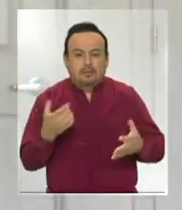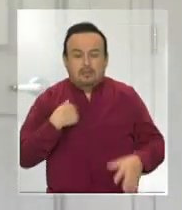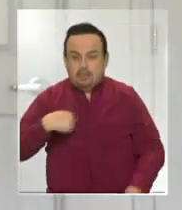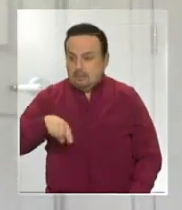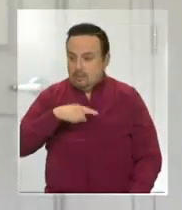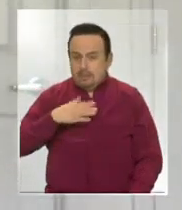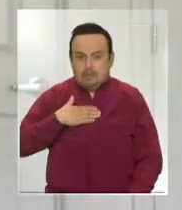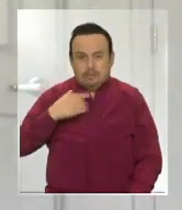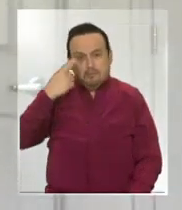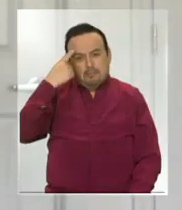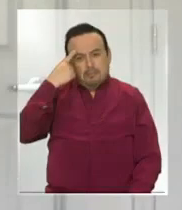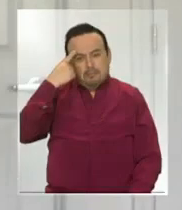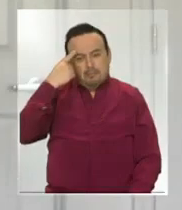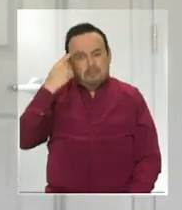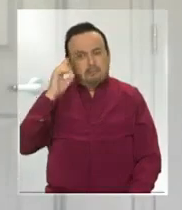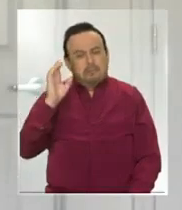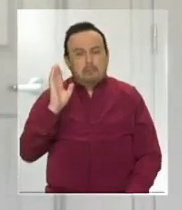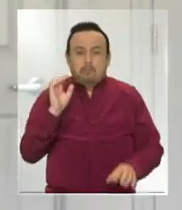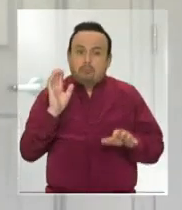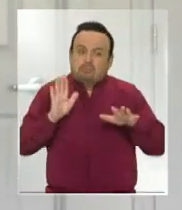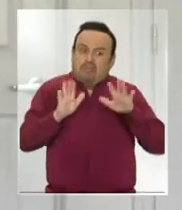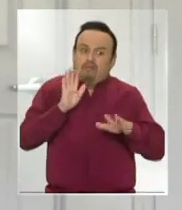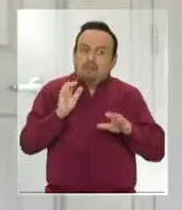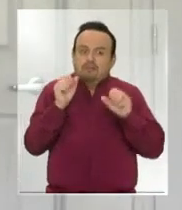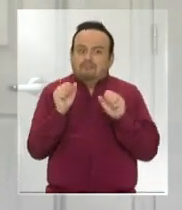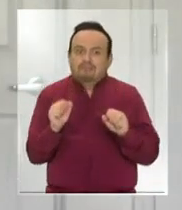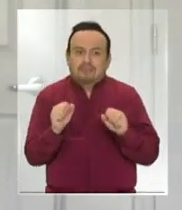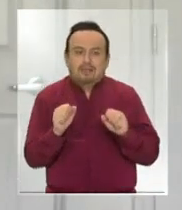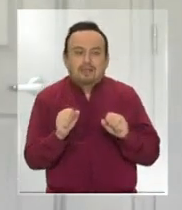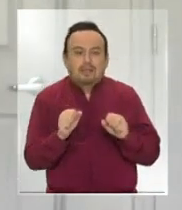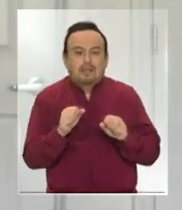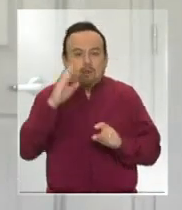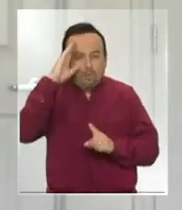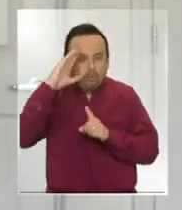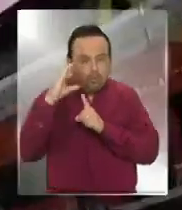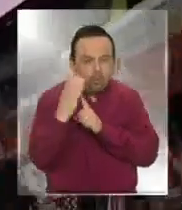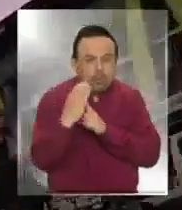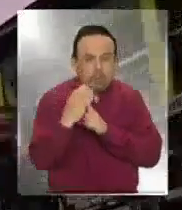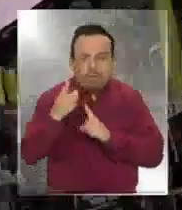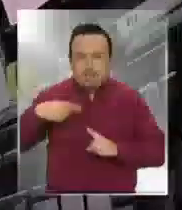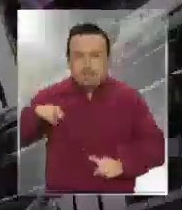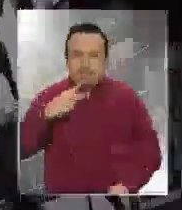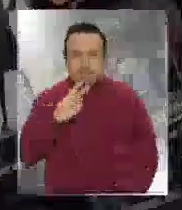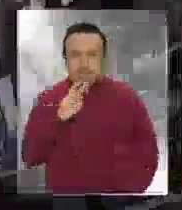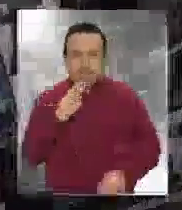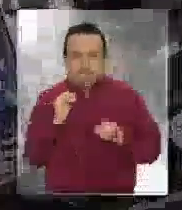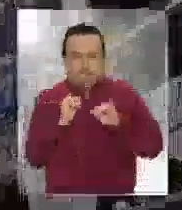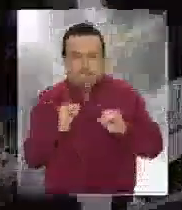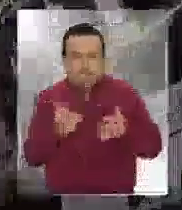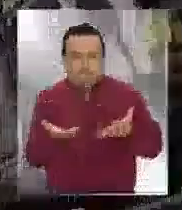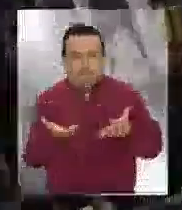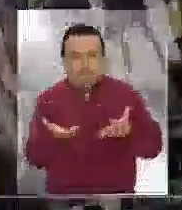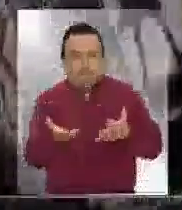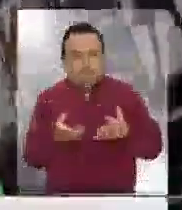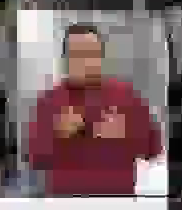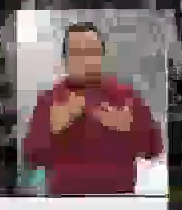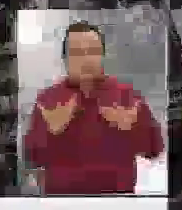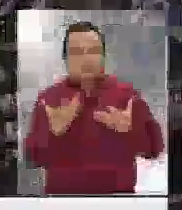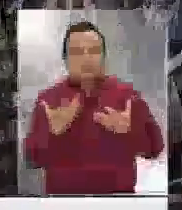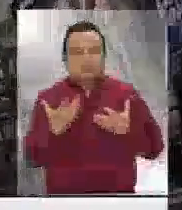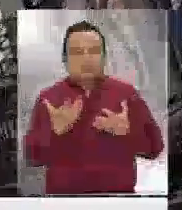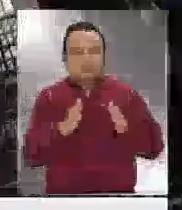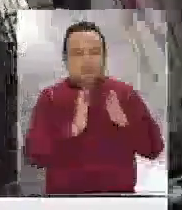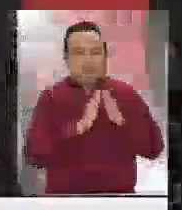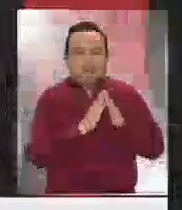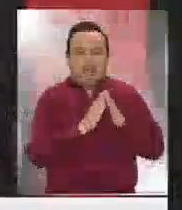nosotros proyectábamos que podía suceder por la cultura y la forma de vivir en esta ciudad, donde todo pasa fuera